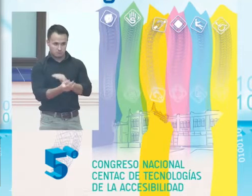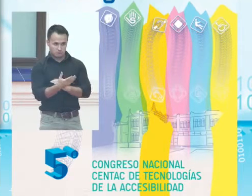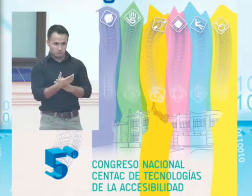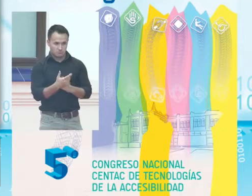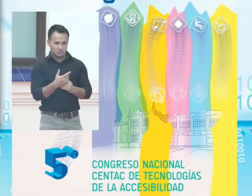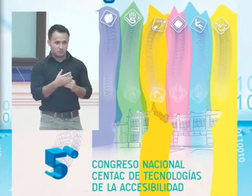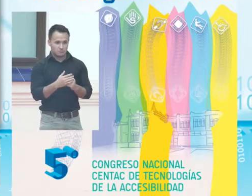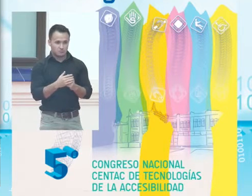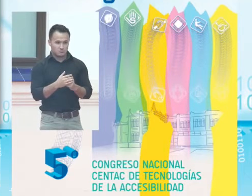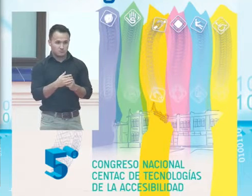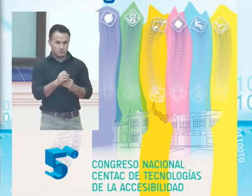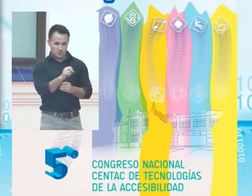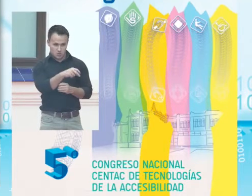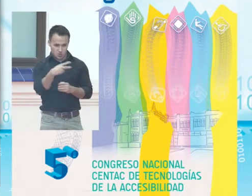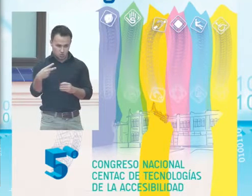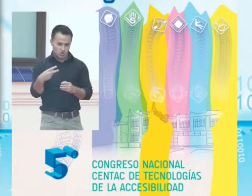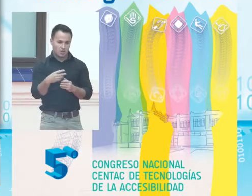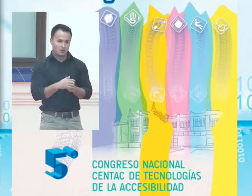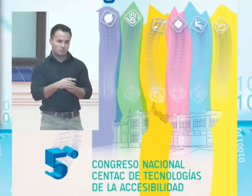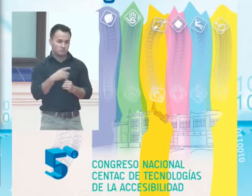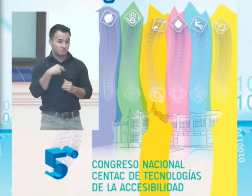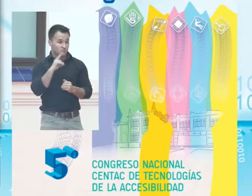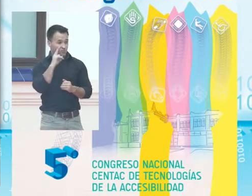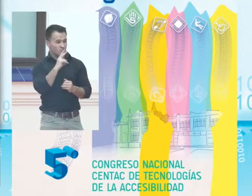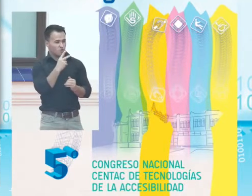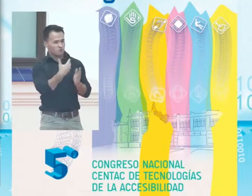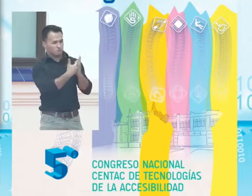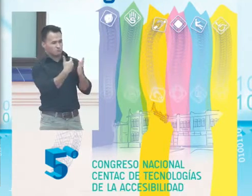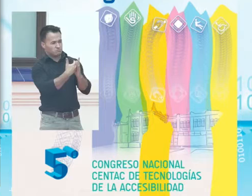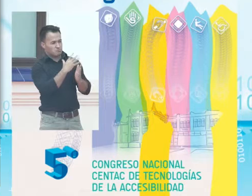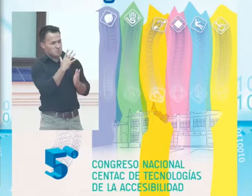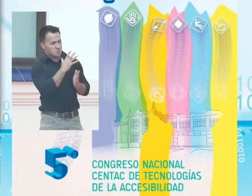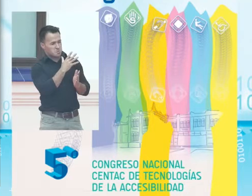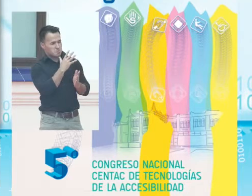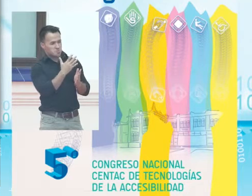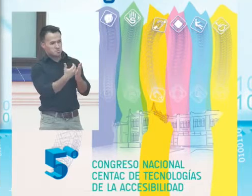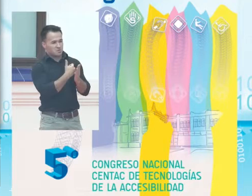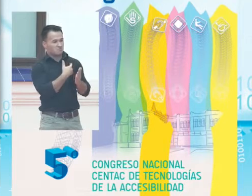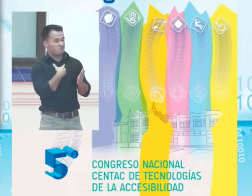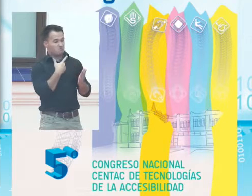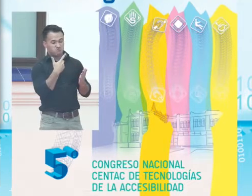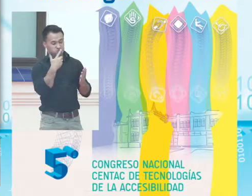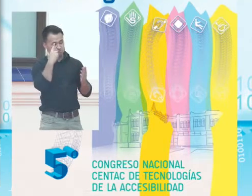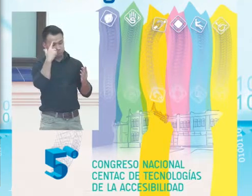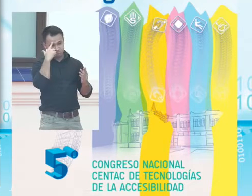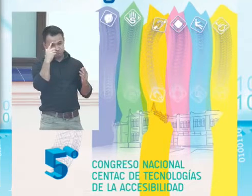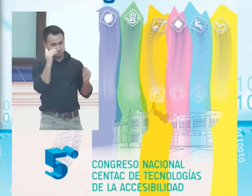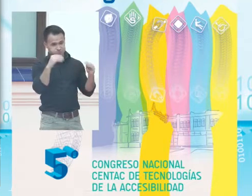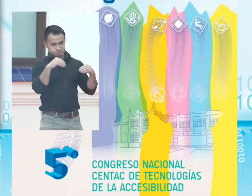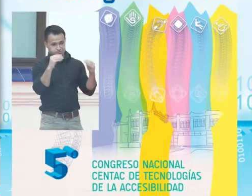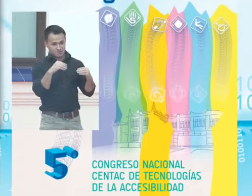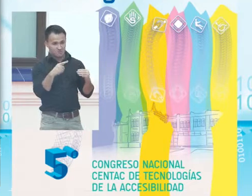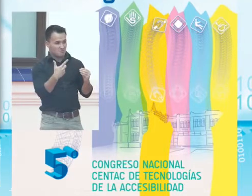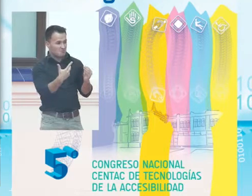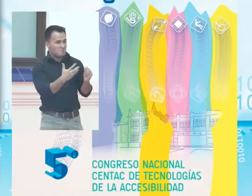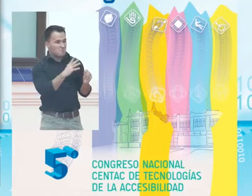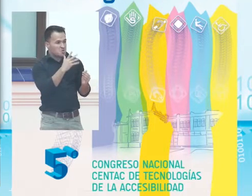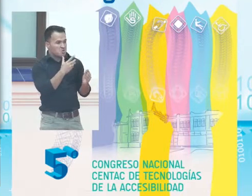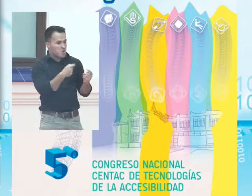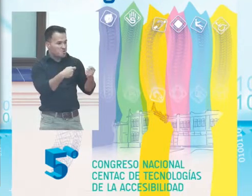los argumentos, no me parece que tienen ningún sentido, ni entiendo una razón comercial